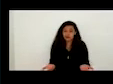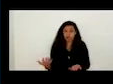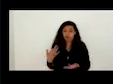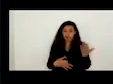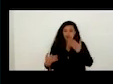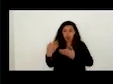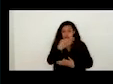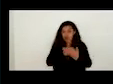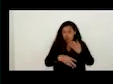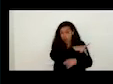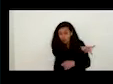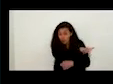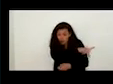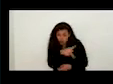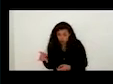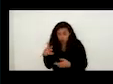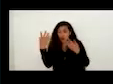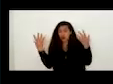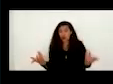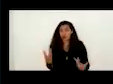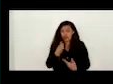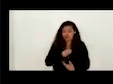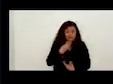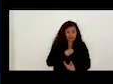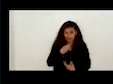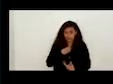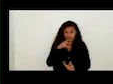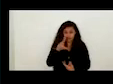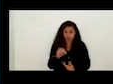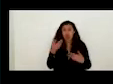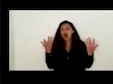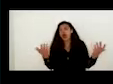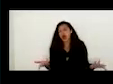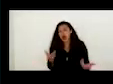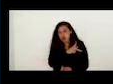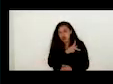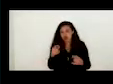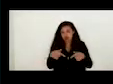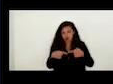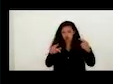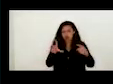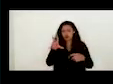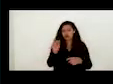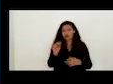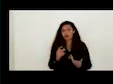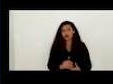van a hacer esta intolerancia o esta alergia al gluten.